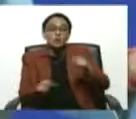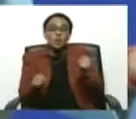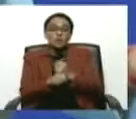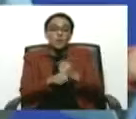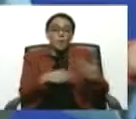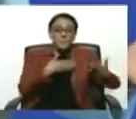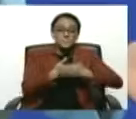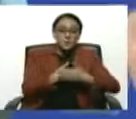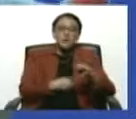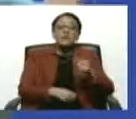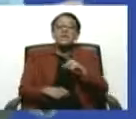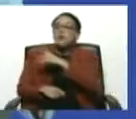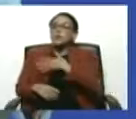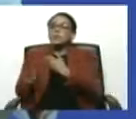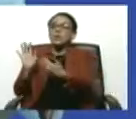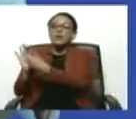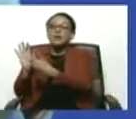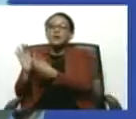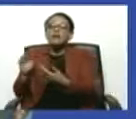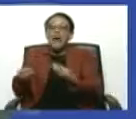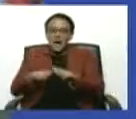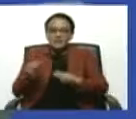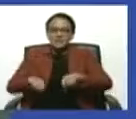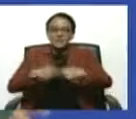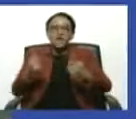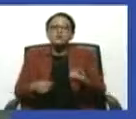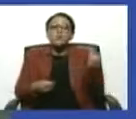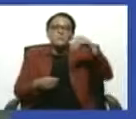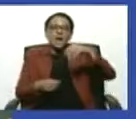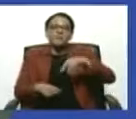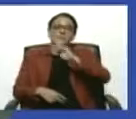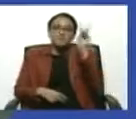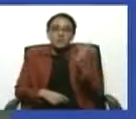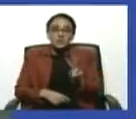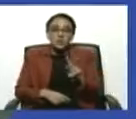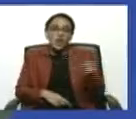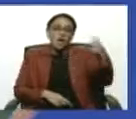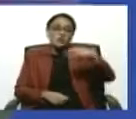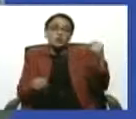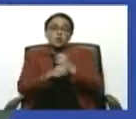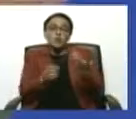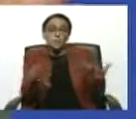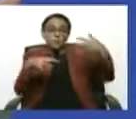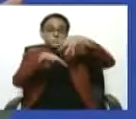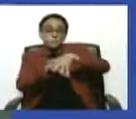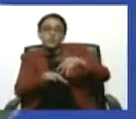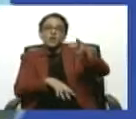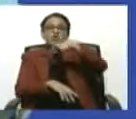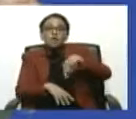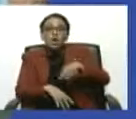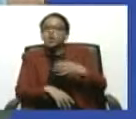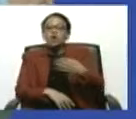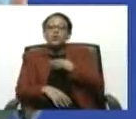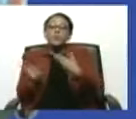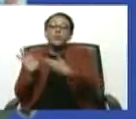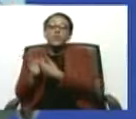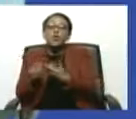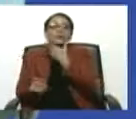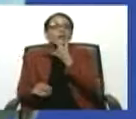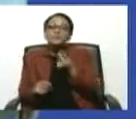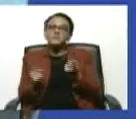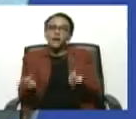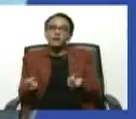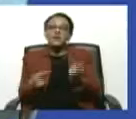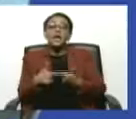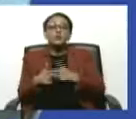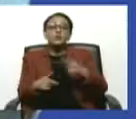mejor espacio para dañar a Venezuela y para afectar al pueblo venezolano. Así que la